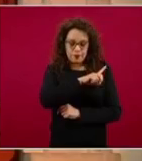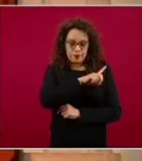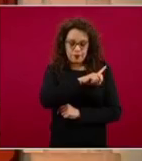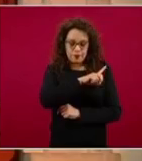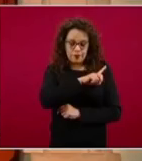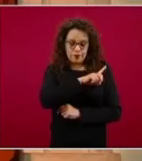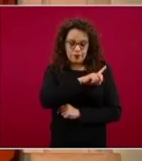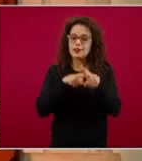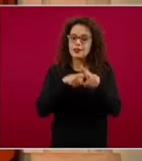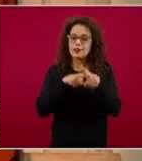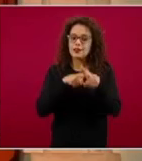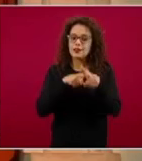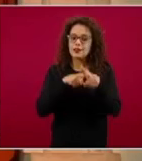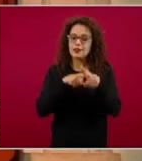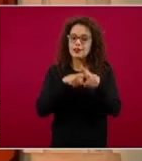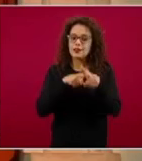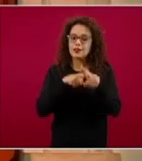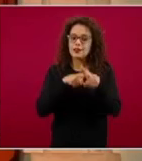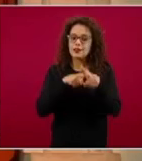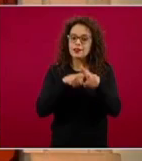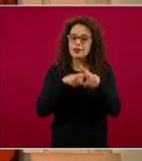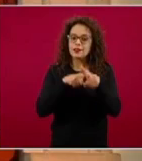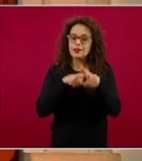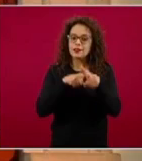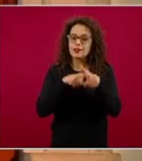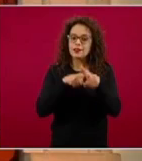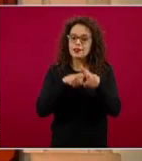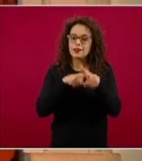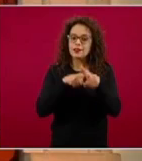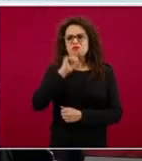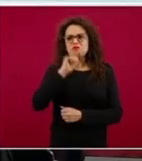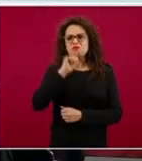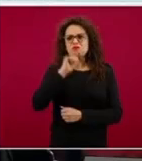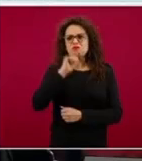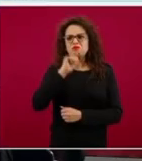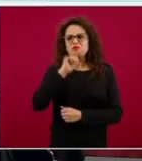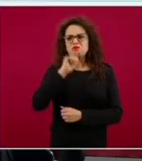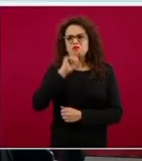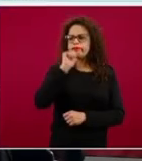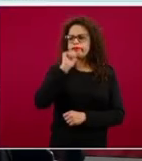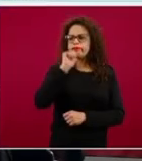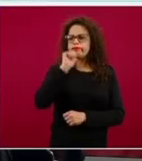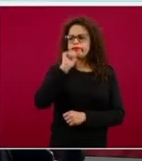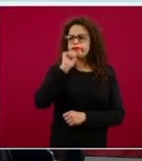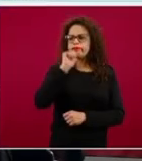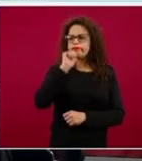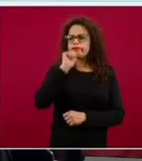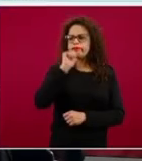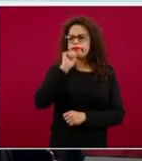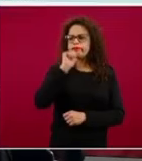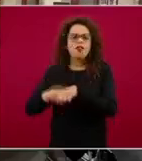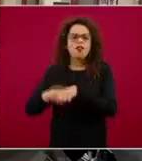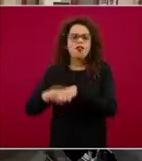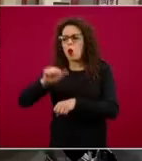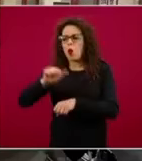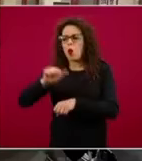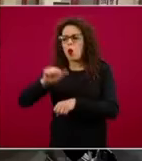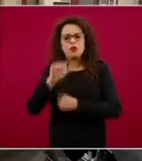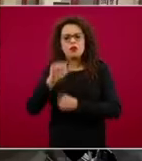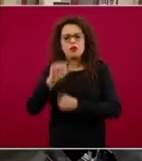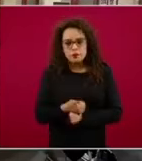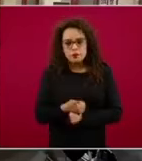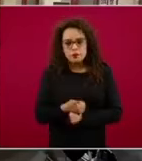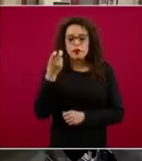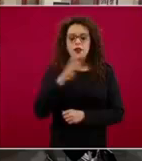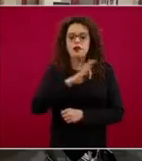personas que no tienen factores de riesgo, que tampoco tienen síntomas de COVID y solamente se profundiza la promoción de